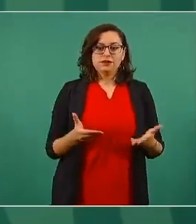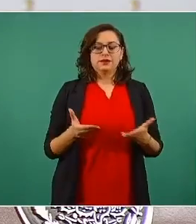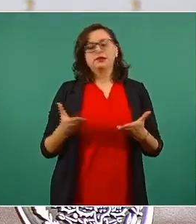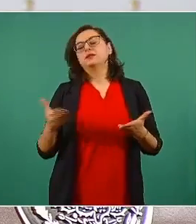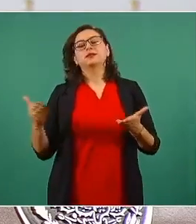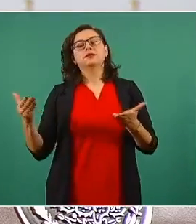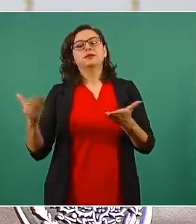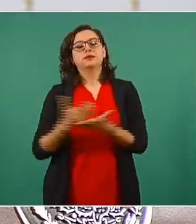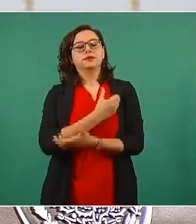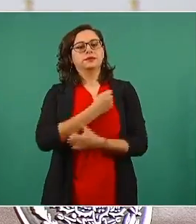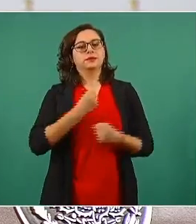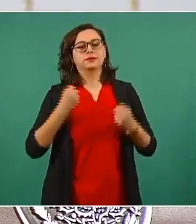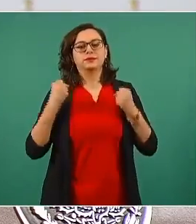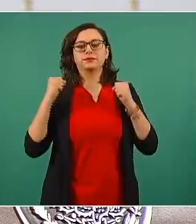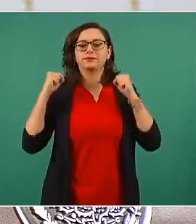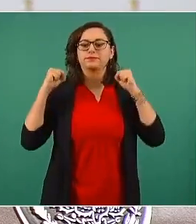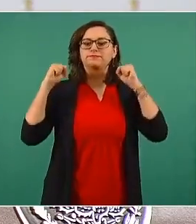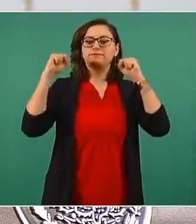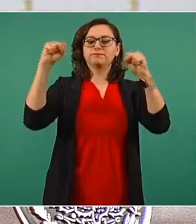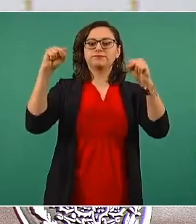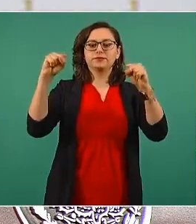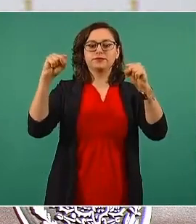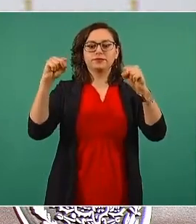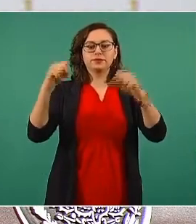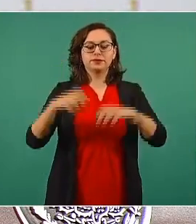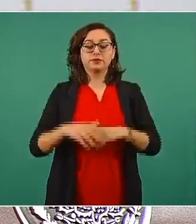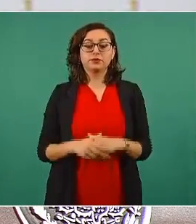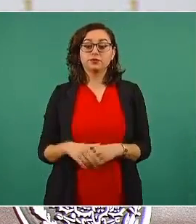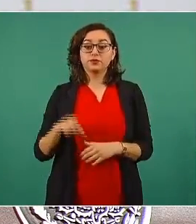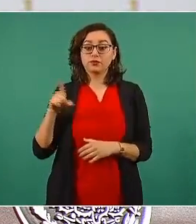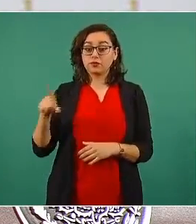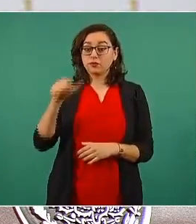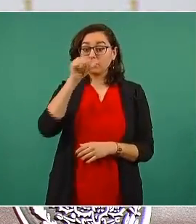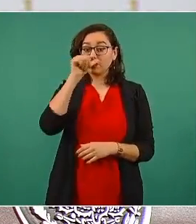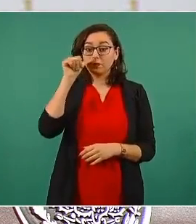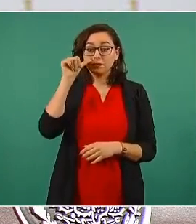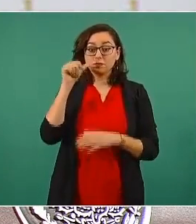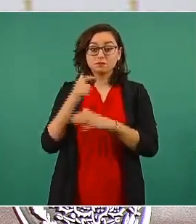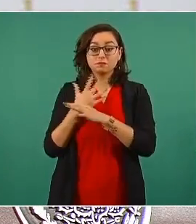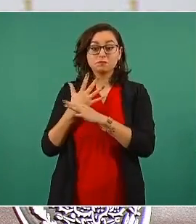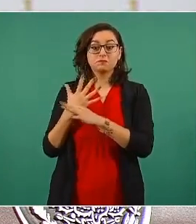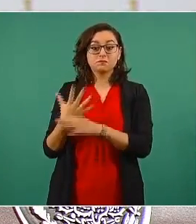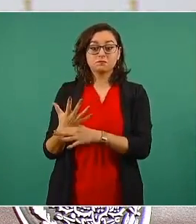Ese día es cuando pronuncia esa frase memorable: